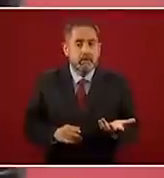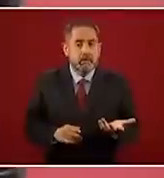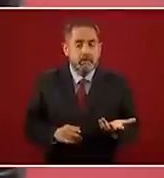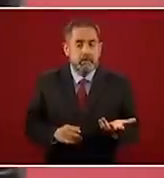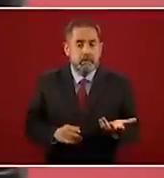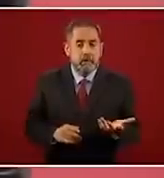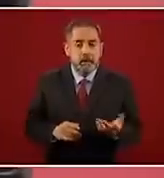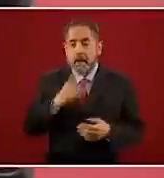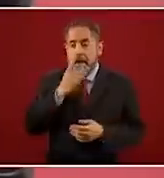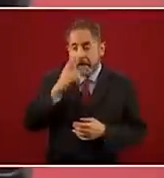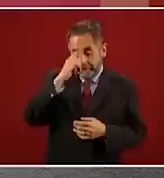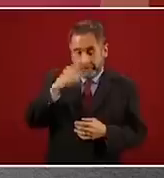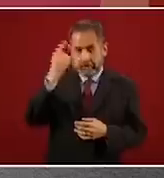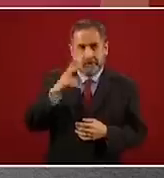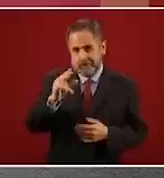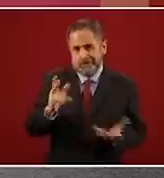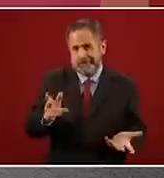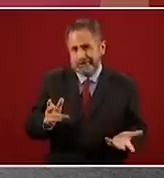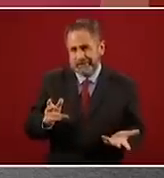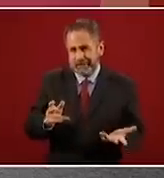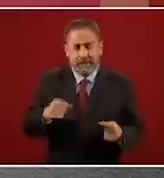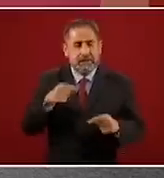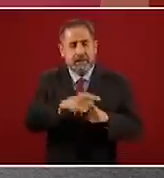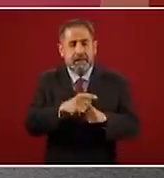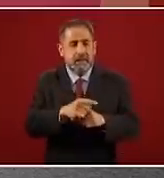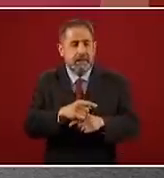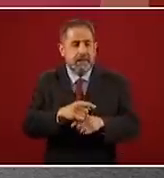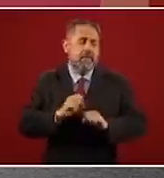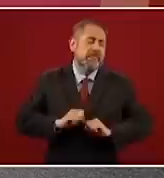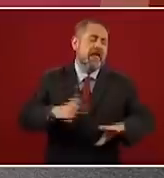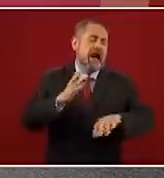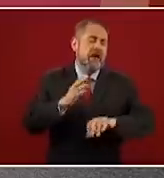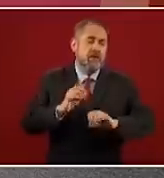que no es un asunto fácil, acabar con la impunidad,